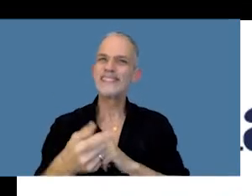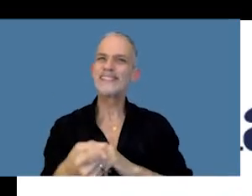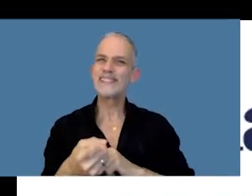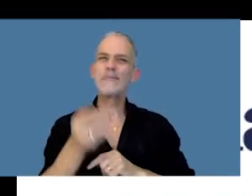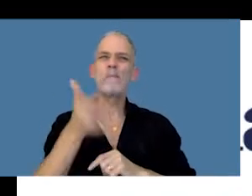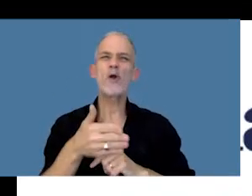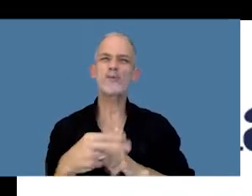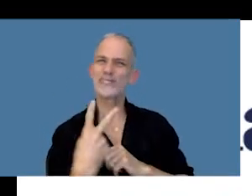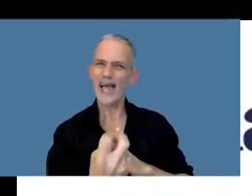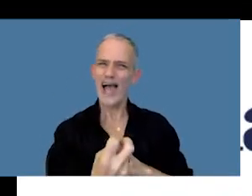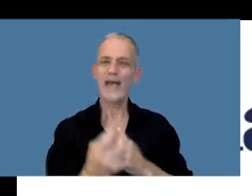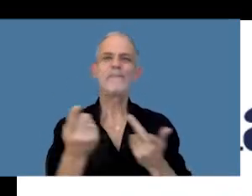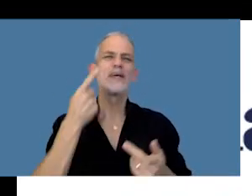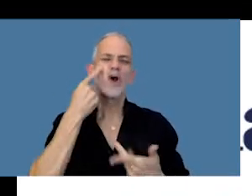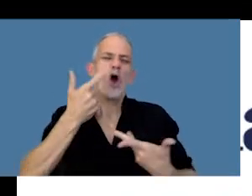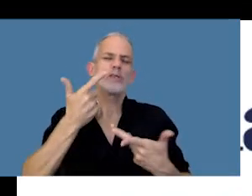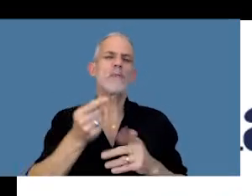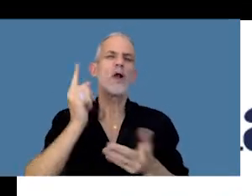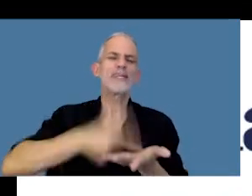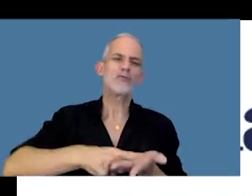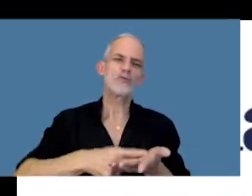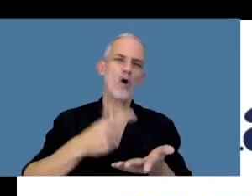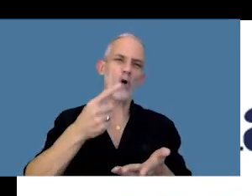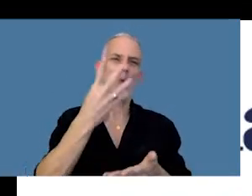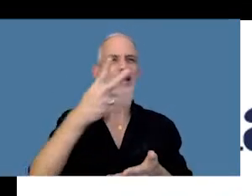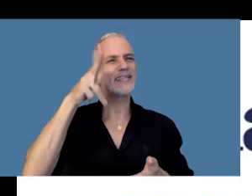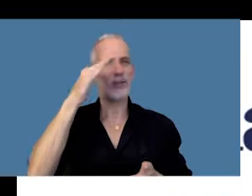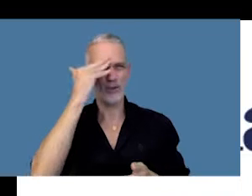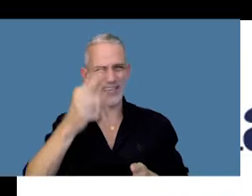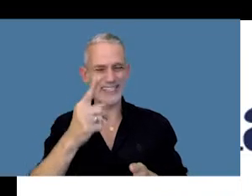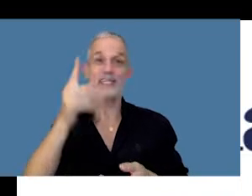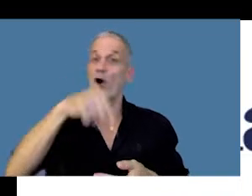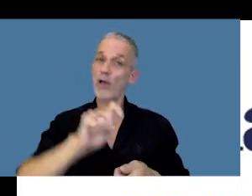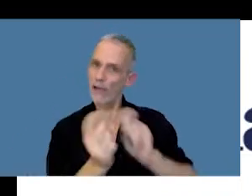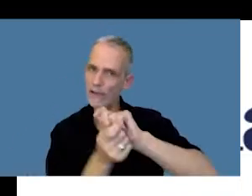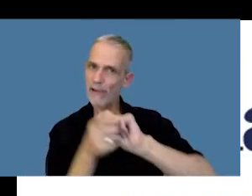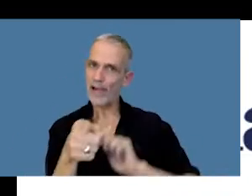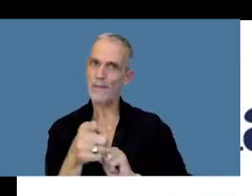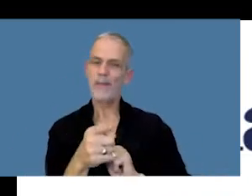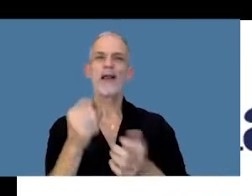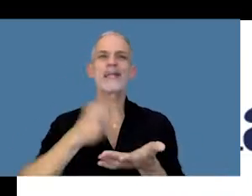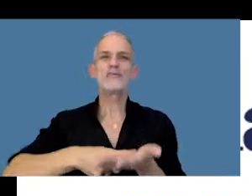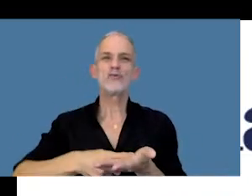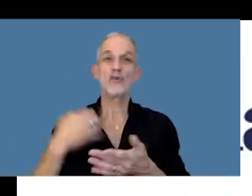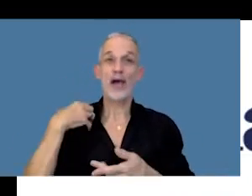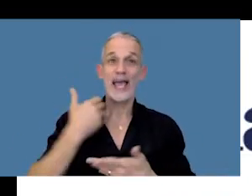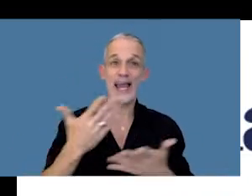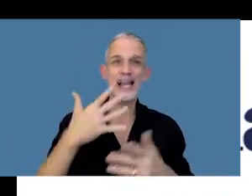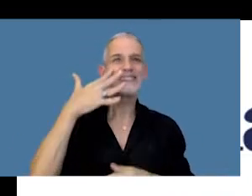que conocíamos como Resolución 4815, hoy modificada por la Resolución General